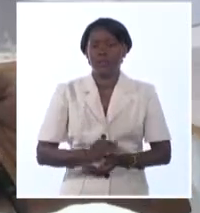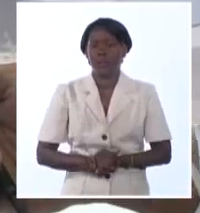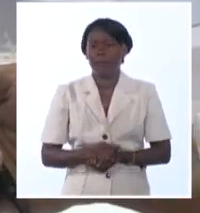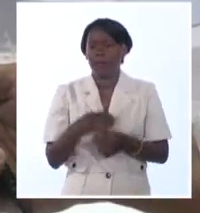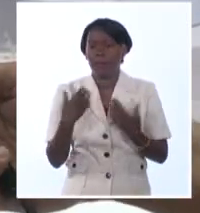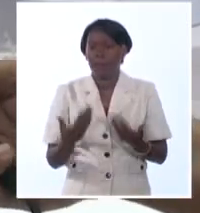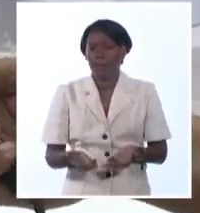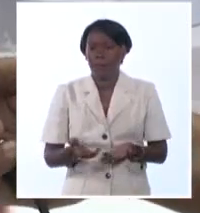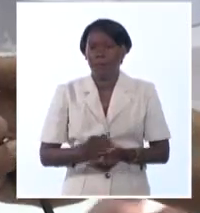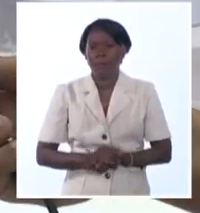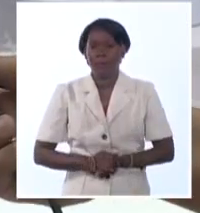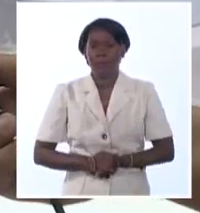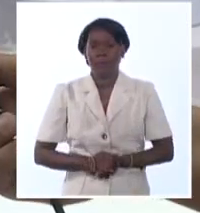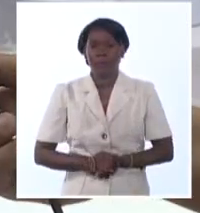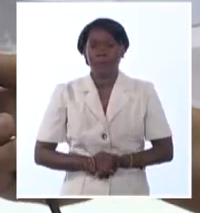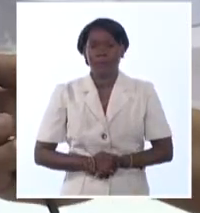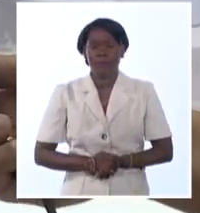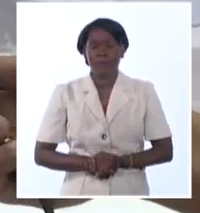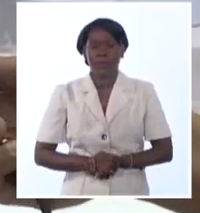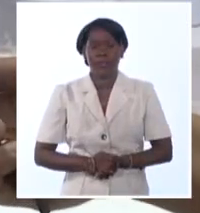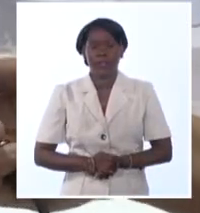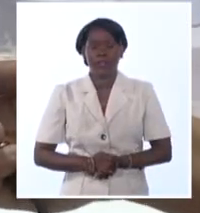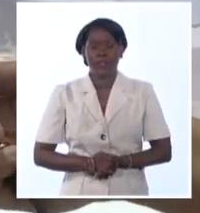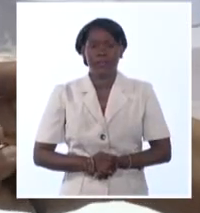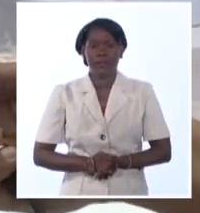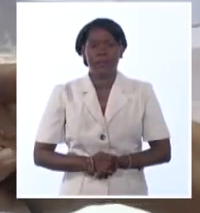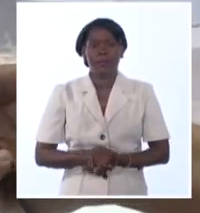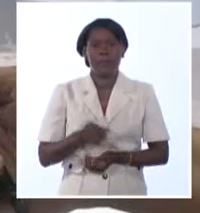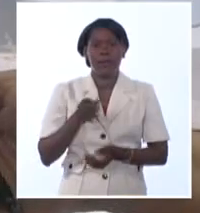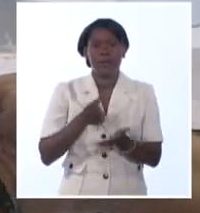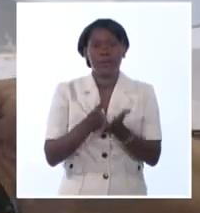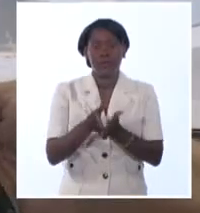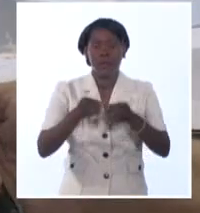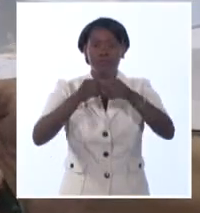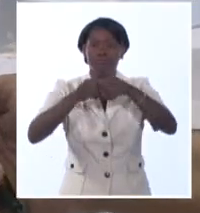disponible en esta tecnología que también permita entregar un nivel de energía al sistema eléctrico nacional.